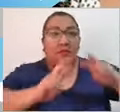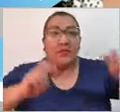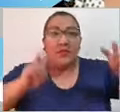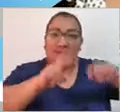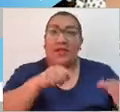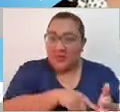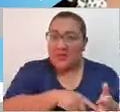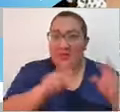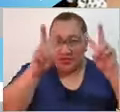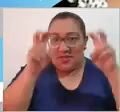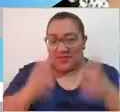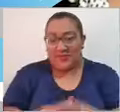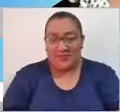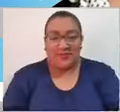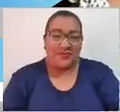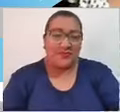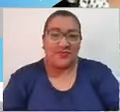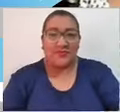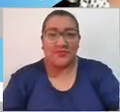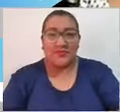de estos casos.